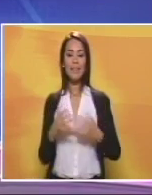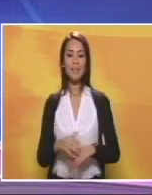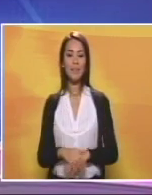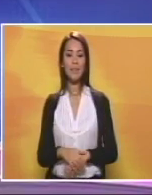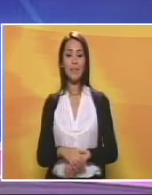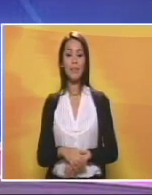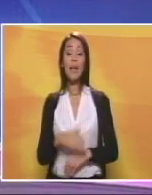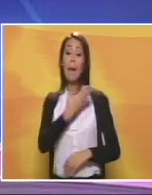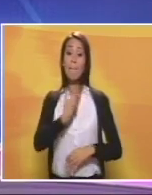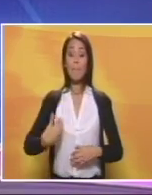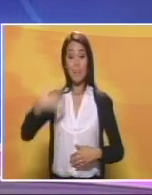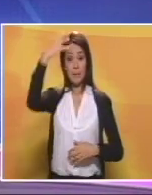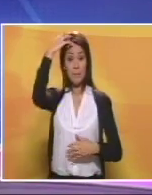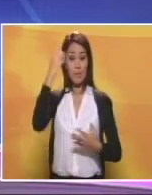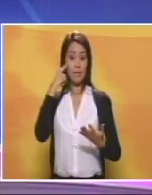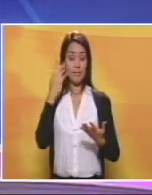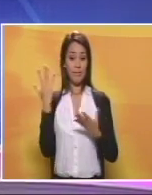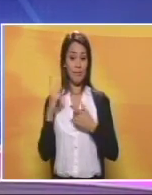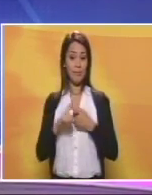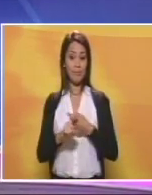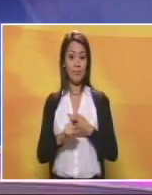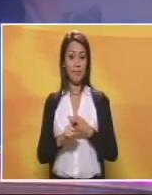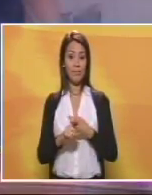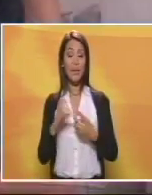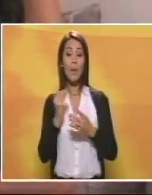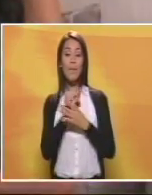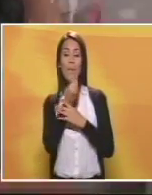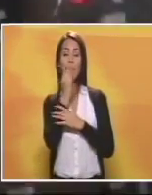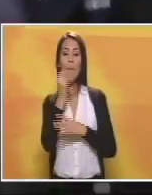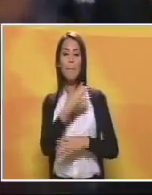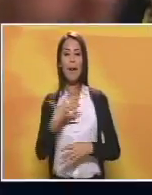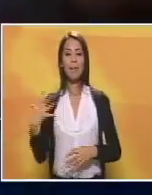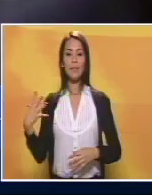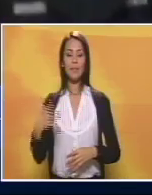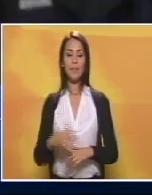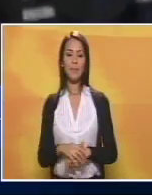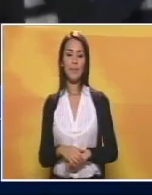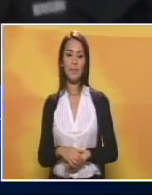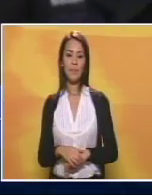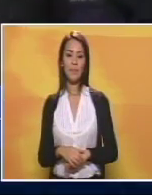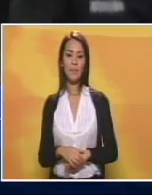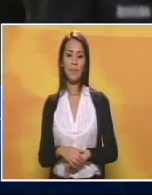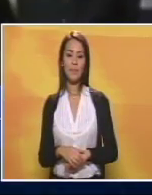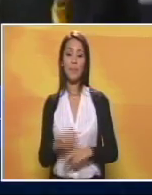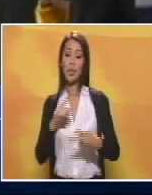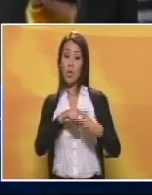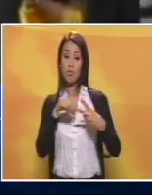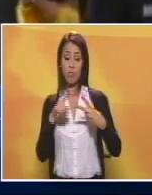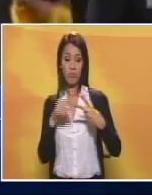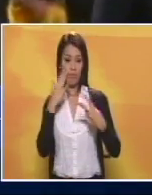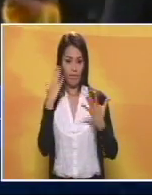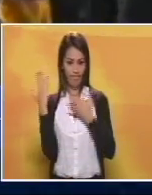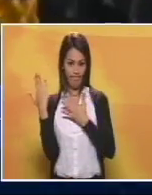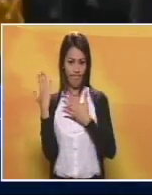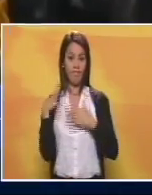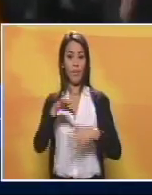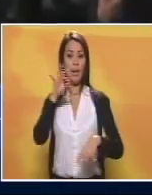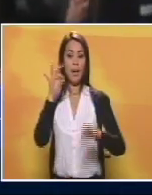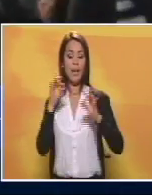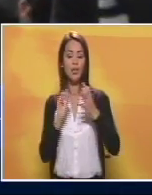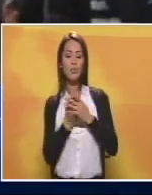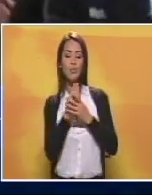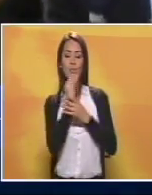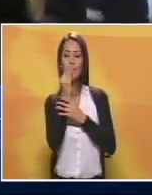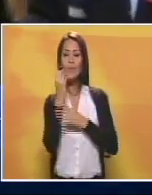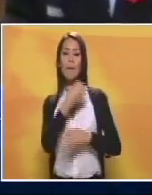y Meghan eligieron flores blancas para adornar la capilla. El nieto de la reina Isabel II y su prometida han elegido rosas